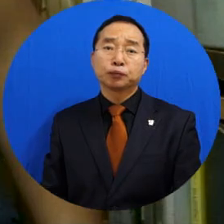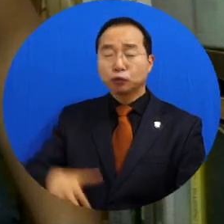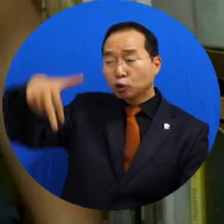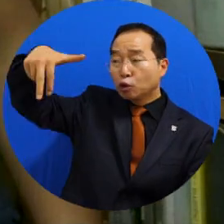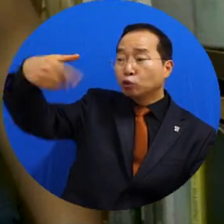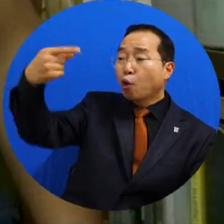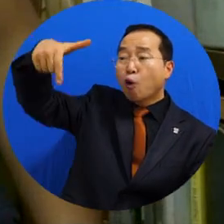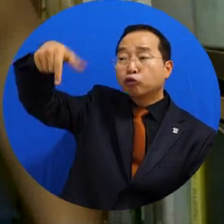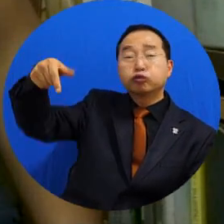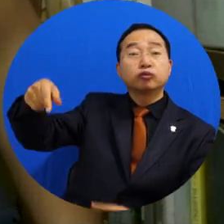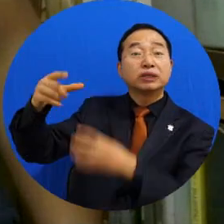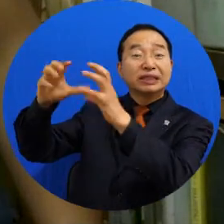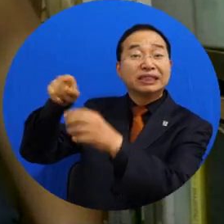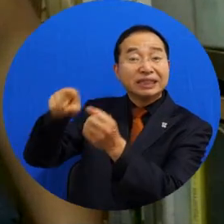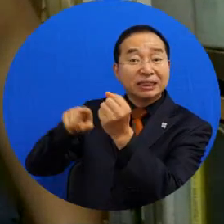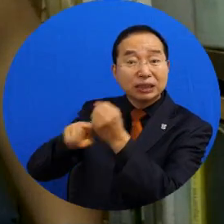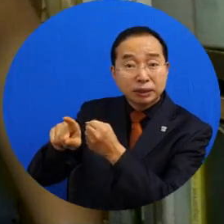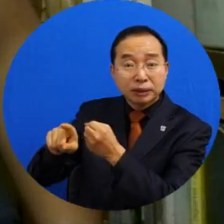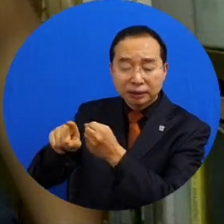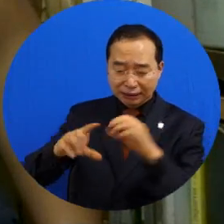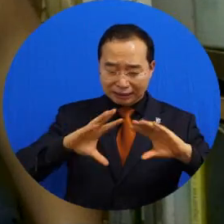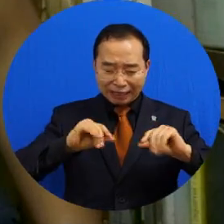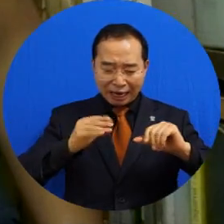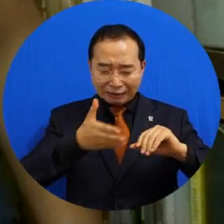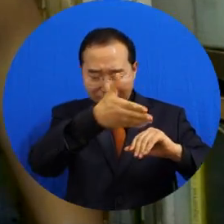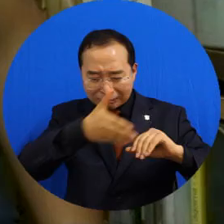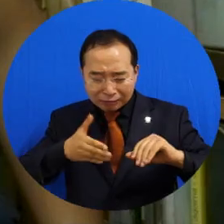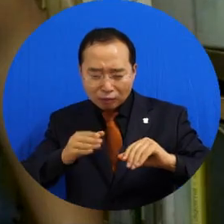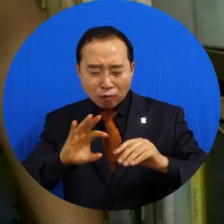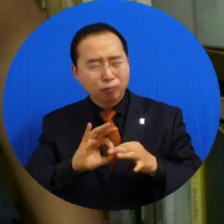Su concepto va más allá de las fronteras geográficas.